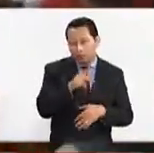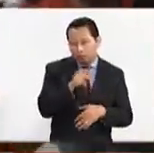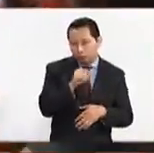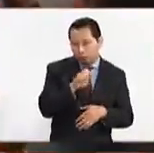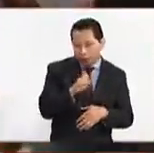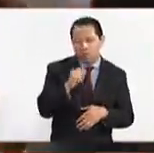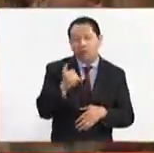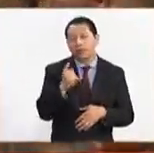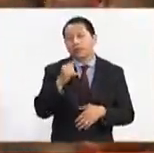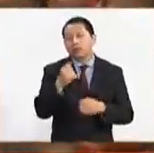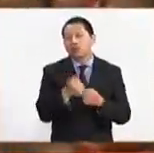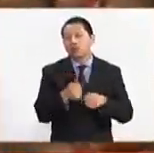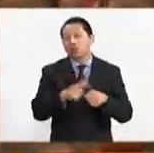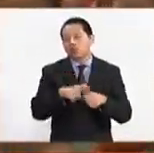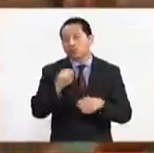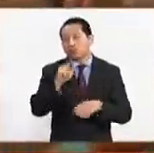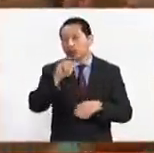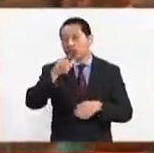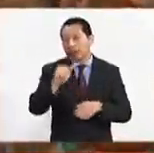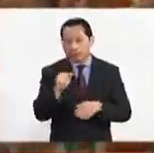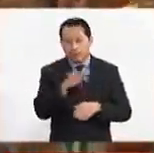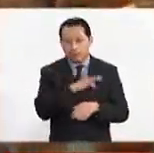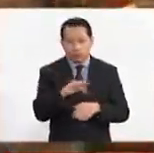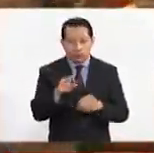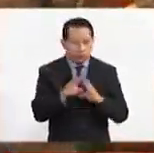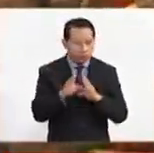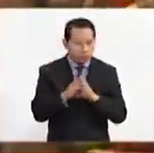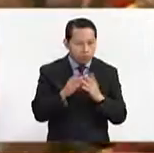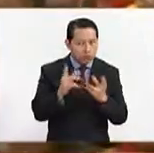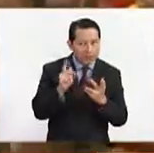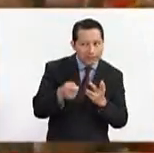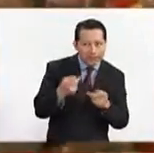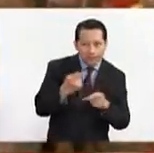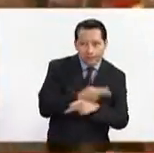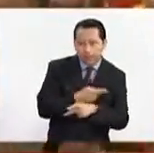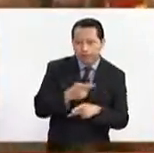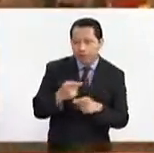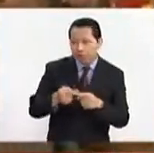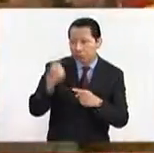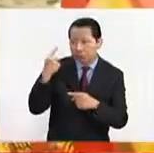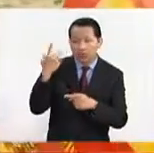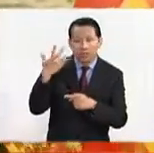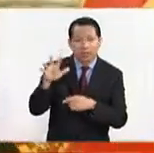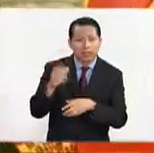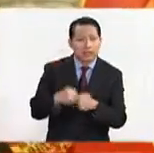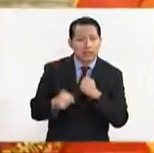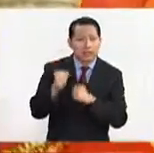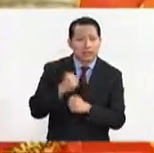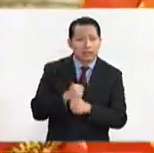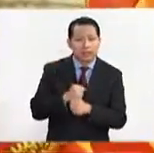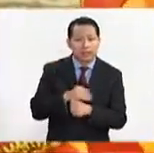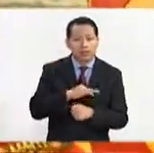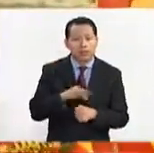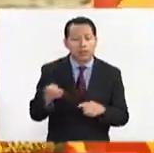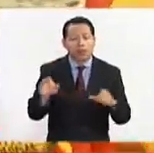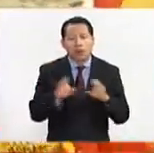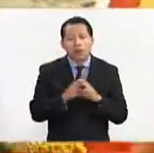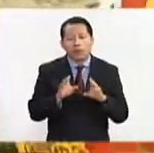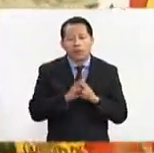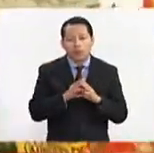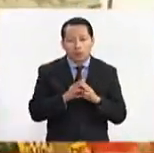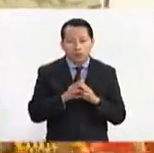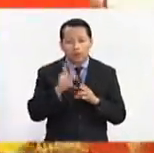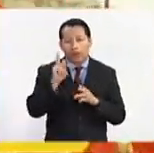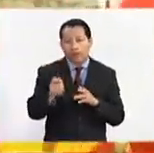en condiciones de afrontar el gobierno del país, pero por lo visto hace 10 años sí que podríamos